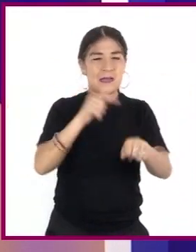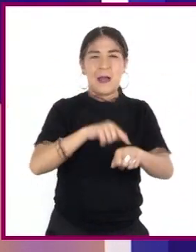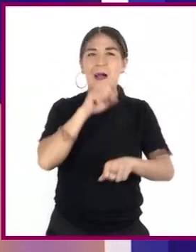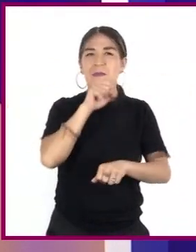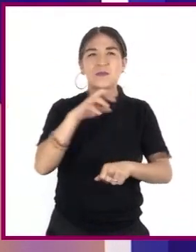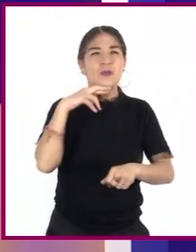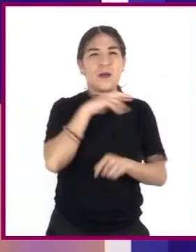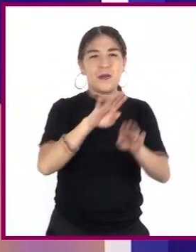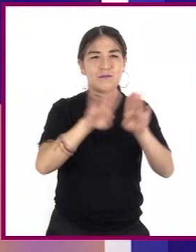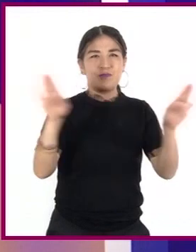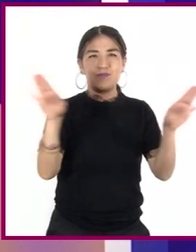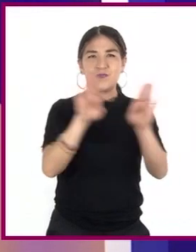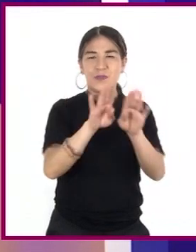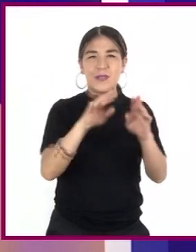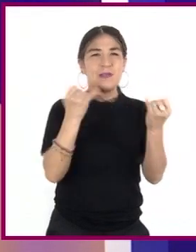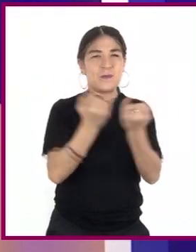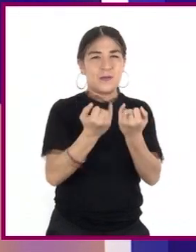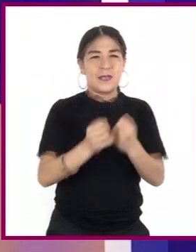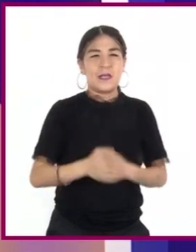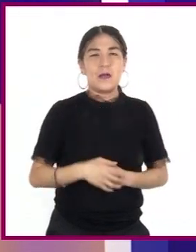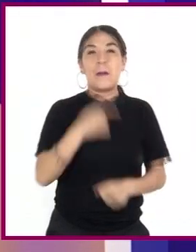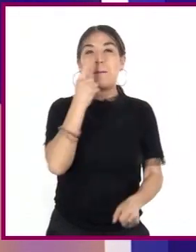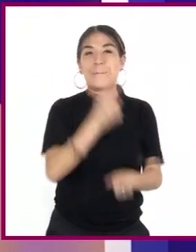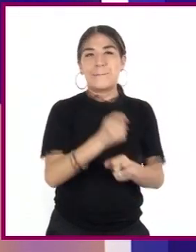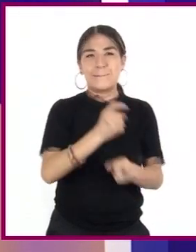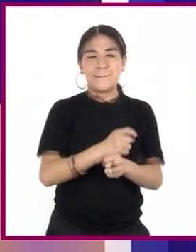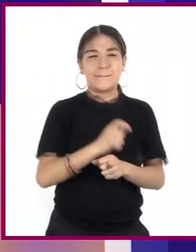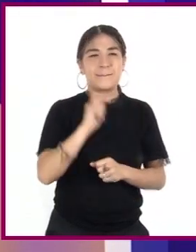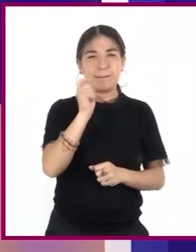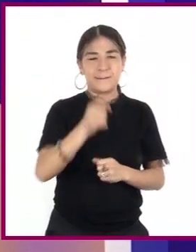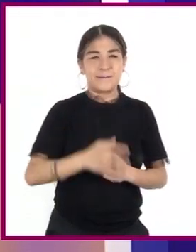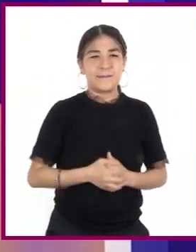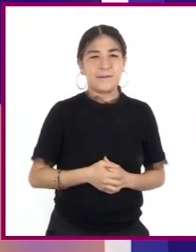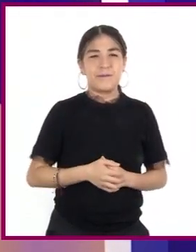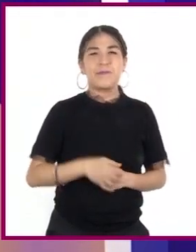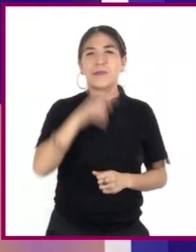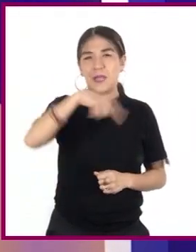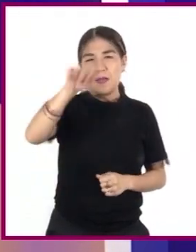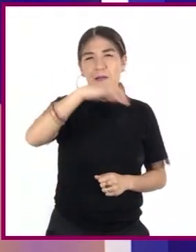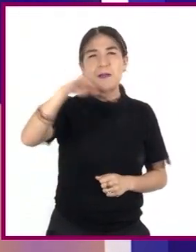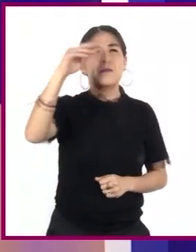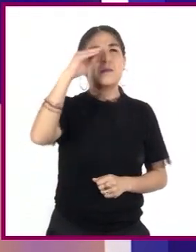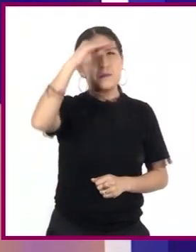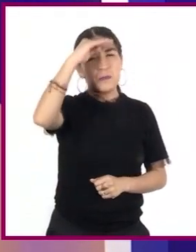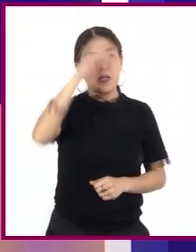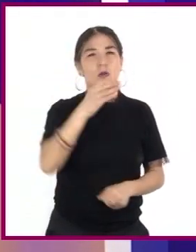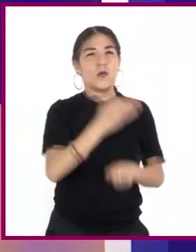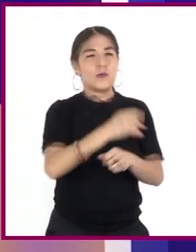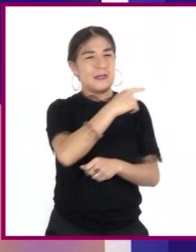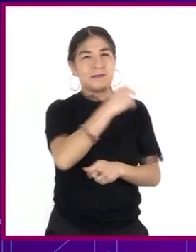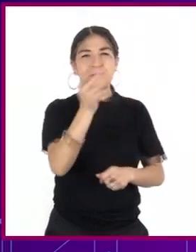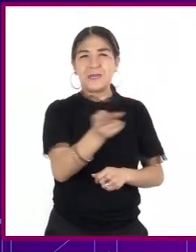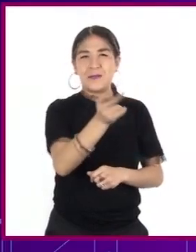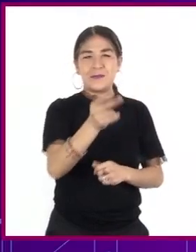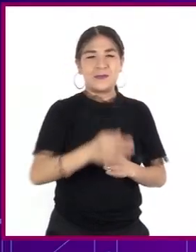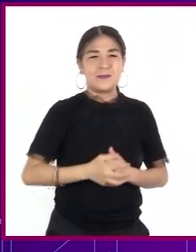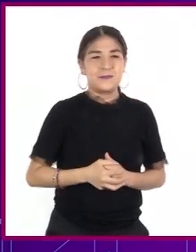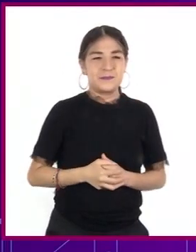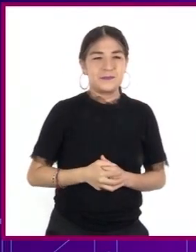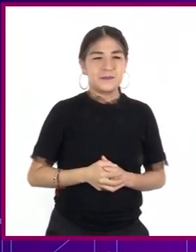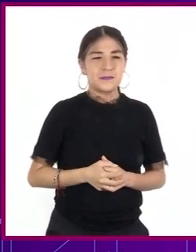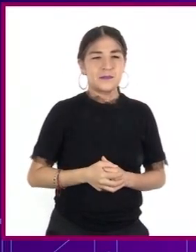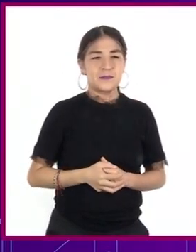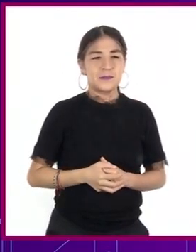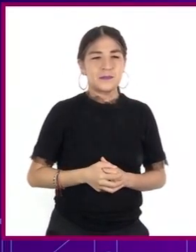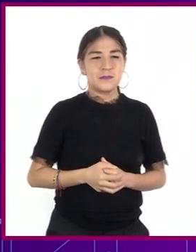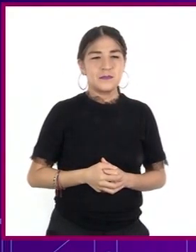rapidez. Empecemos con el reto número 1. Les invito a que reflexionen la siguiente pregunta. ¿A